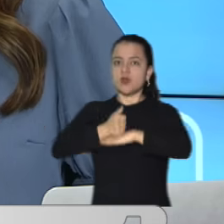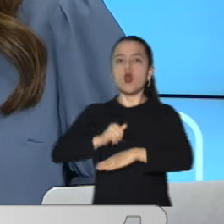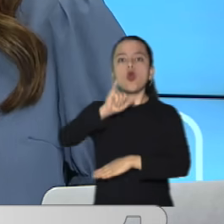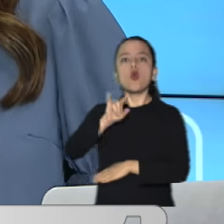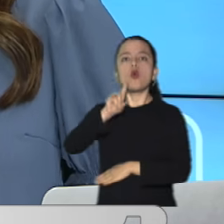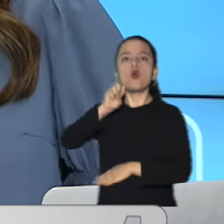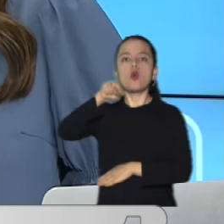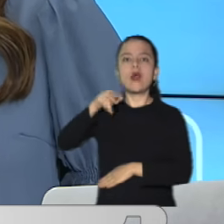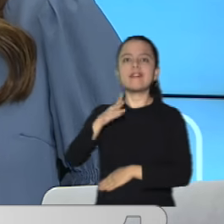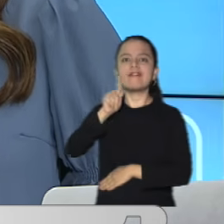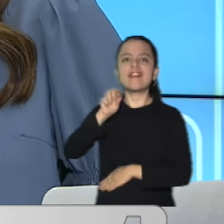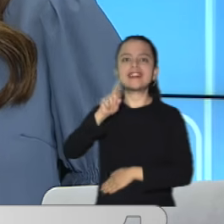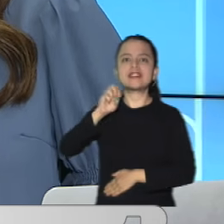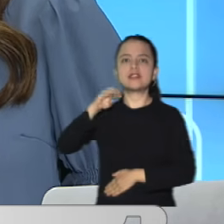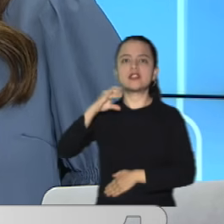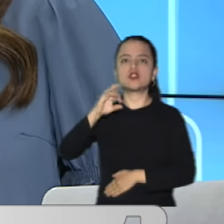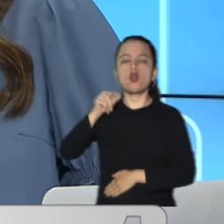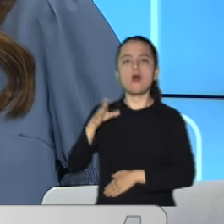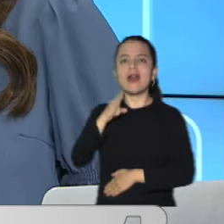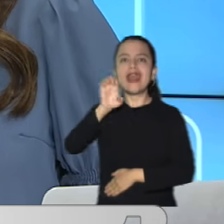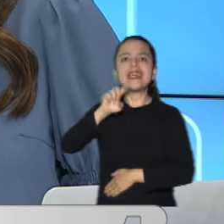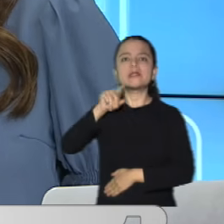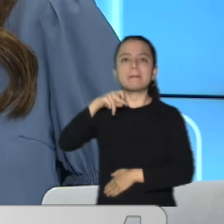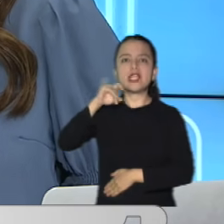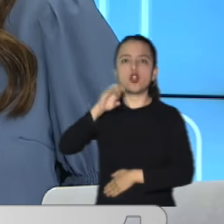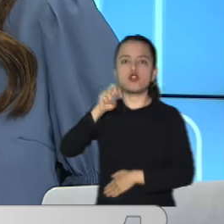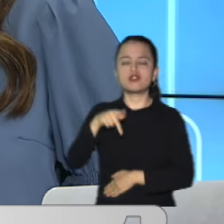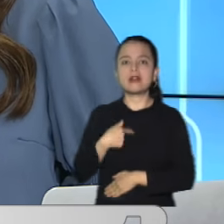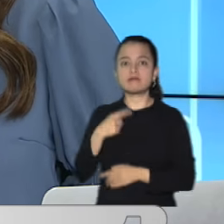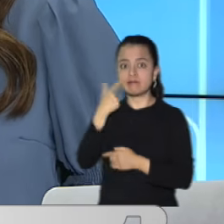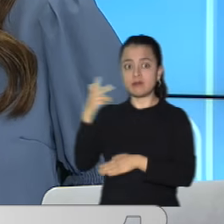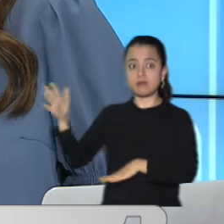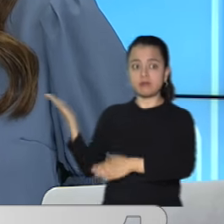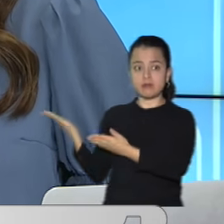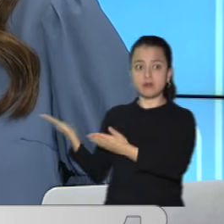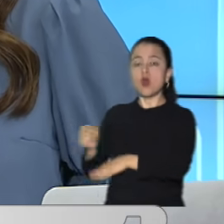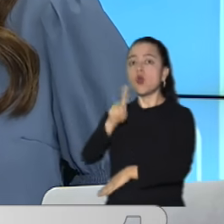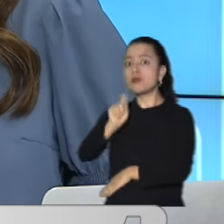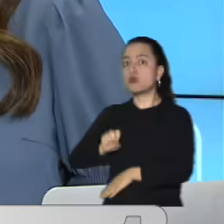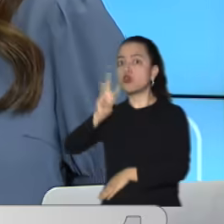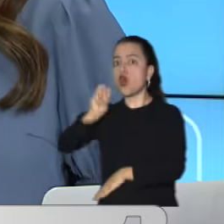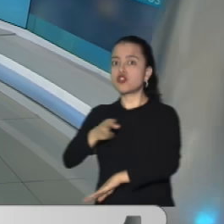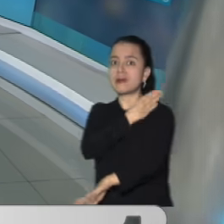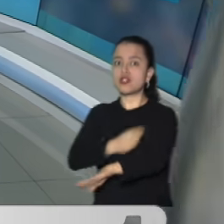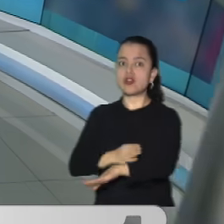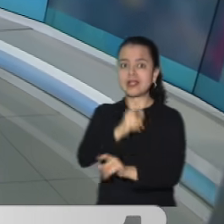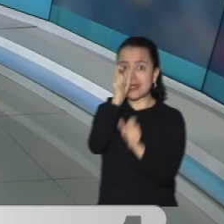Francisco Espinosa, anunció que 1.800.000 migrantes venezolanos serán vacunados.